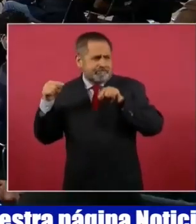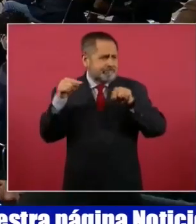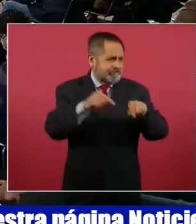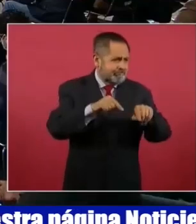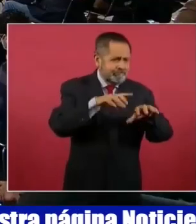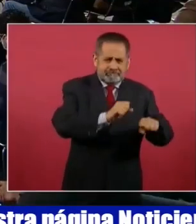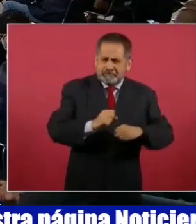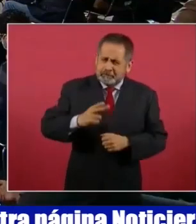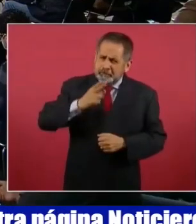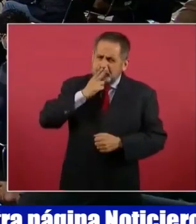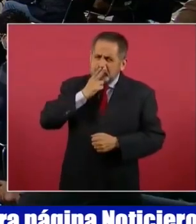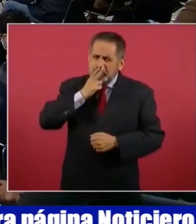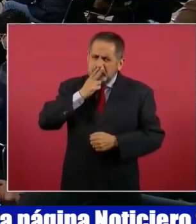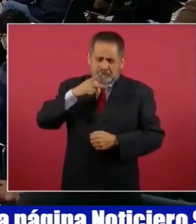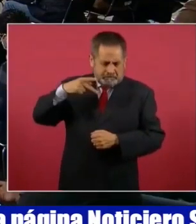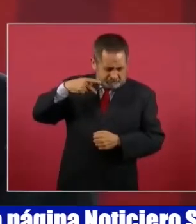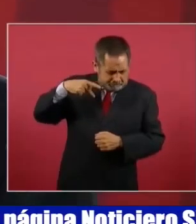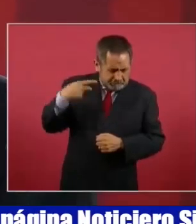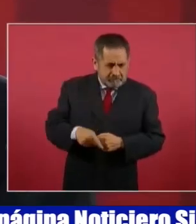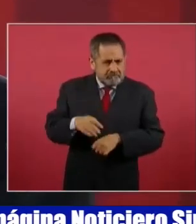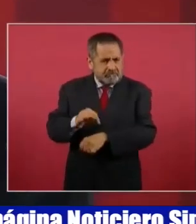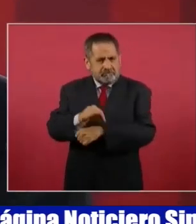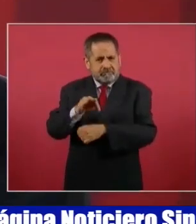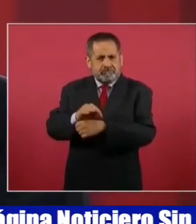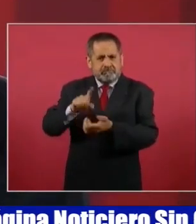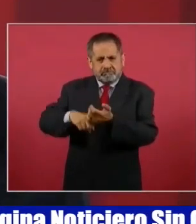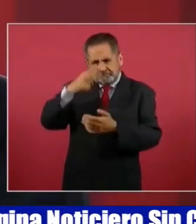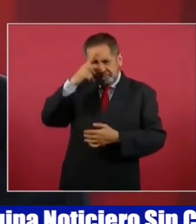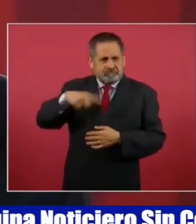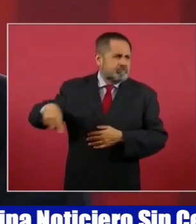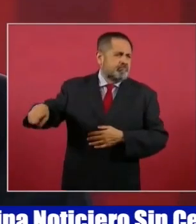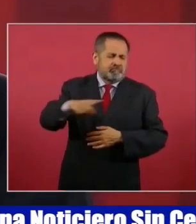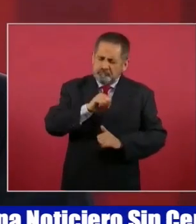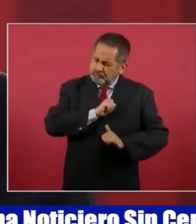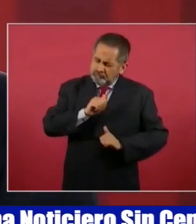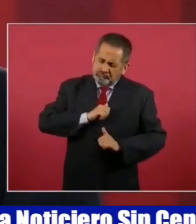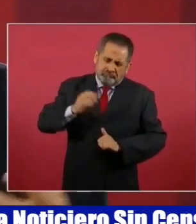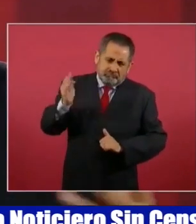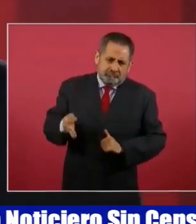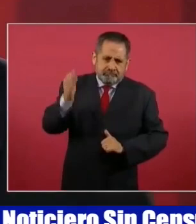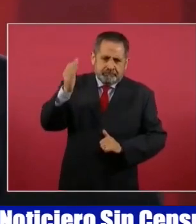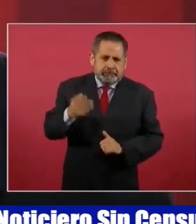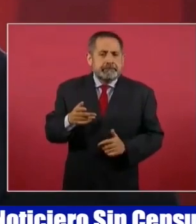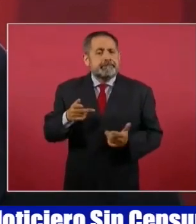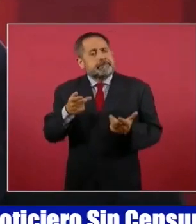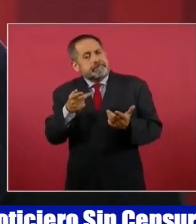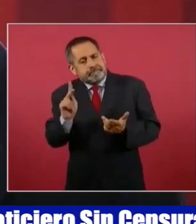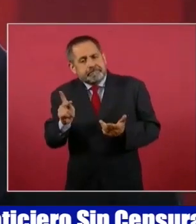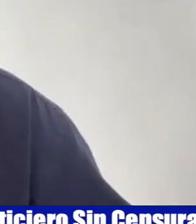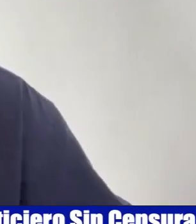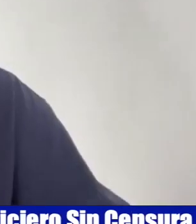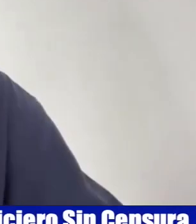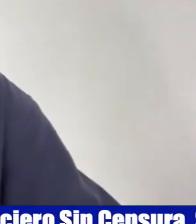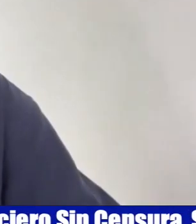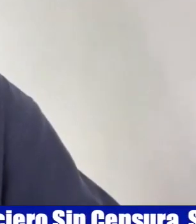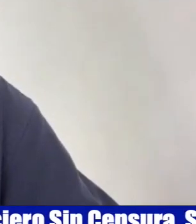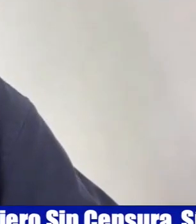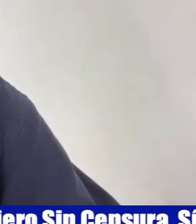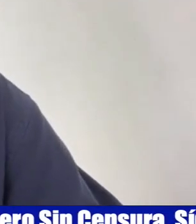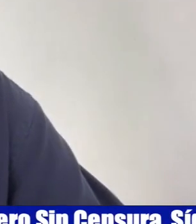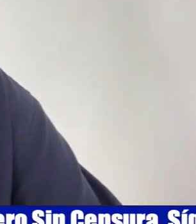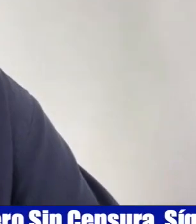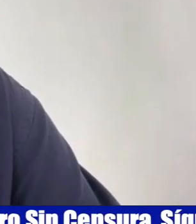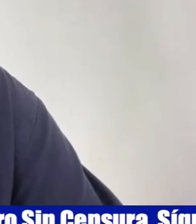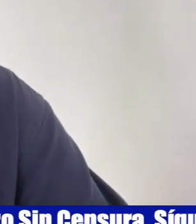patriotas los que defendemos nuestra soberanía. Pero en este caso... Declaraciones del presidente Andrés